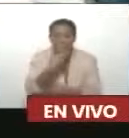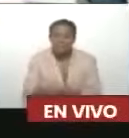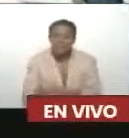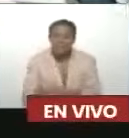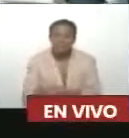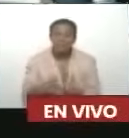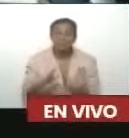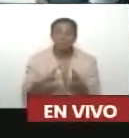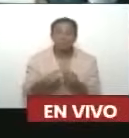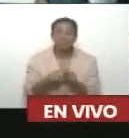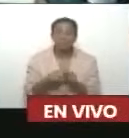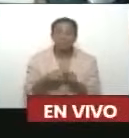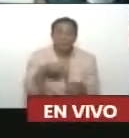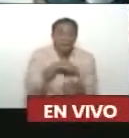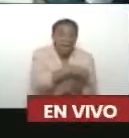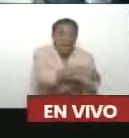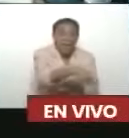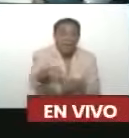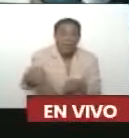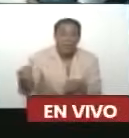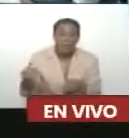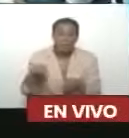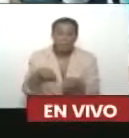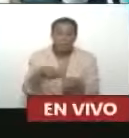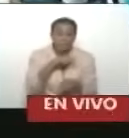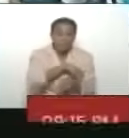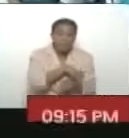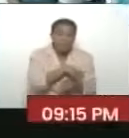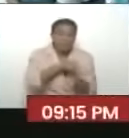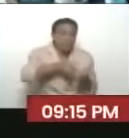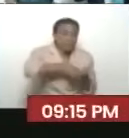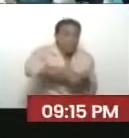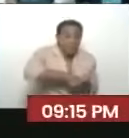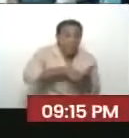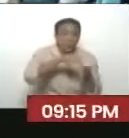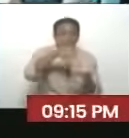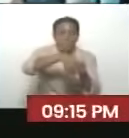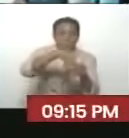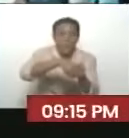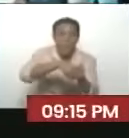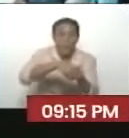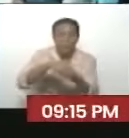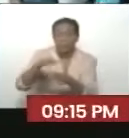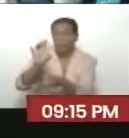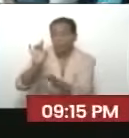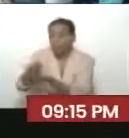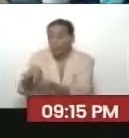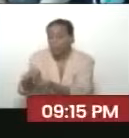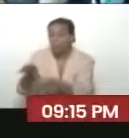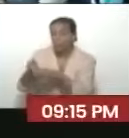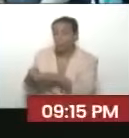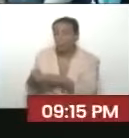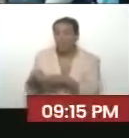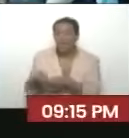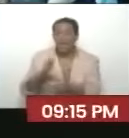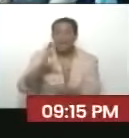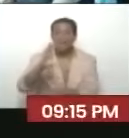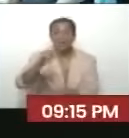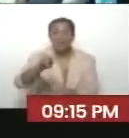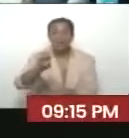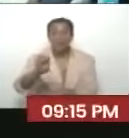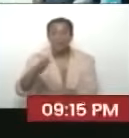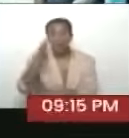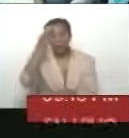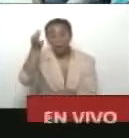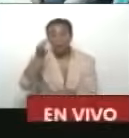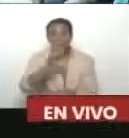la herradura, ¿verdad? Y lo dirige el Consejo Nacional Electoral.